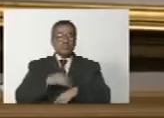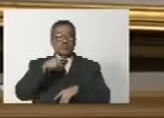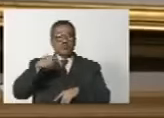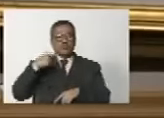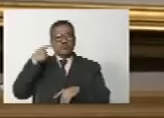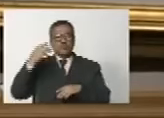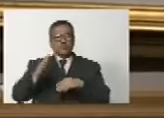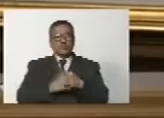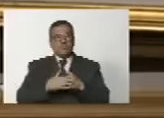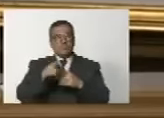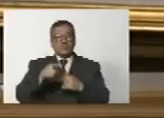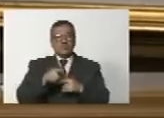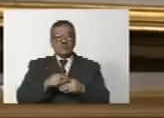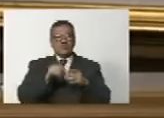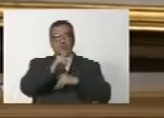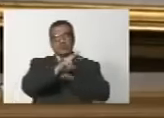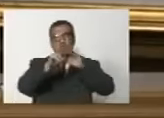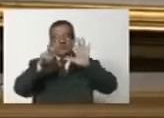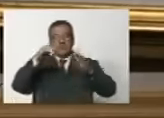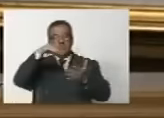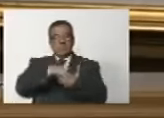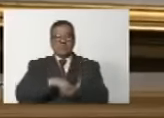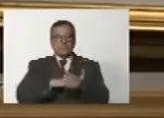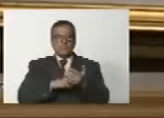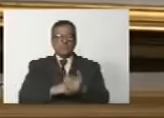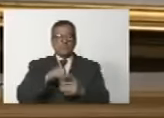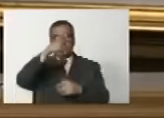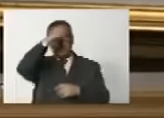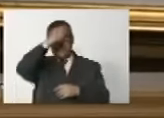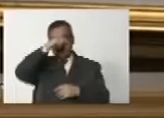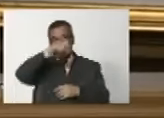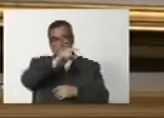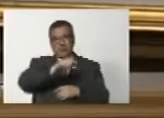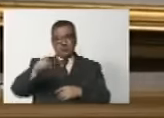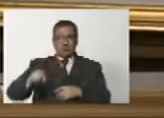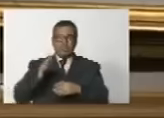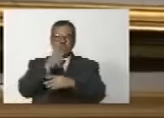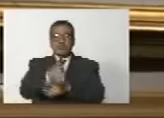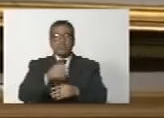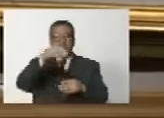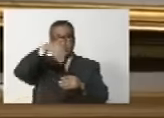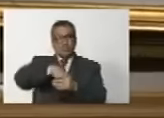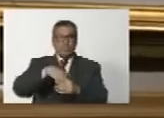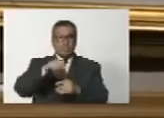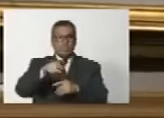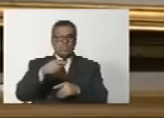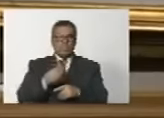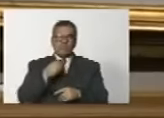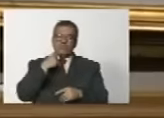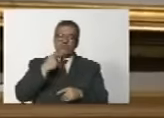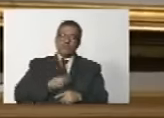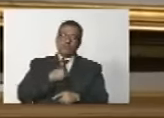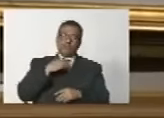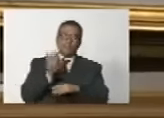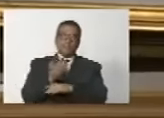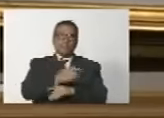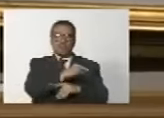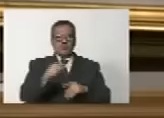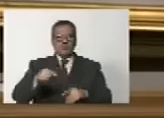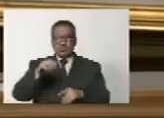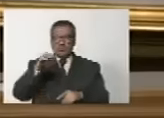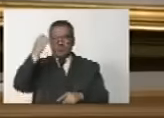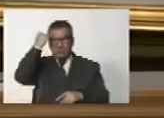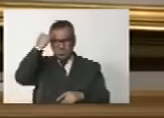cierra la campaña de estos 27 mil proyectos. El día domingo la gente sale a votar. En esta extraña dictadura el pueblo